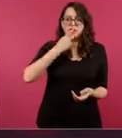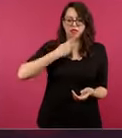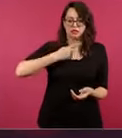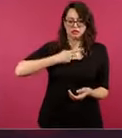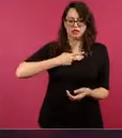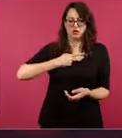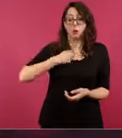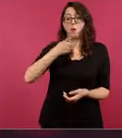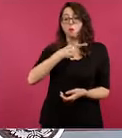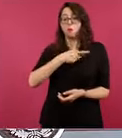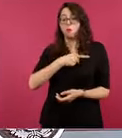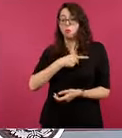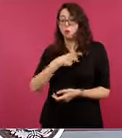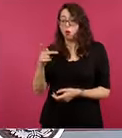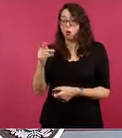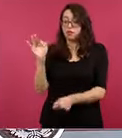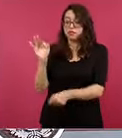paternalismo.